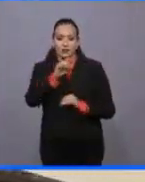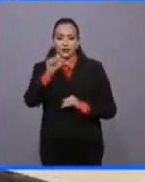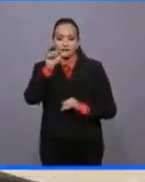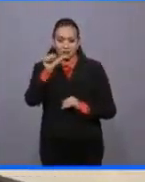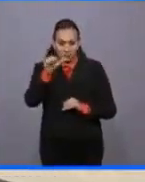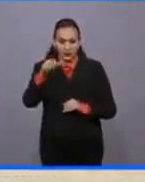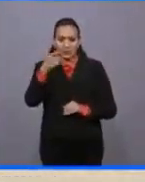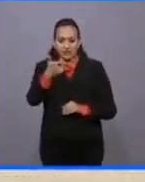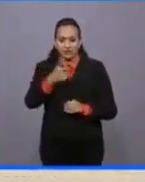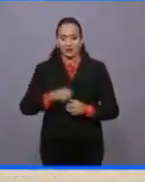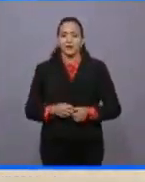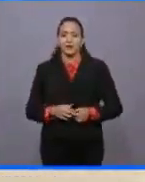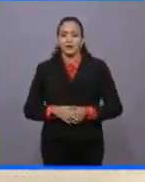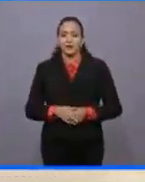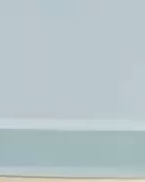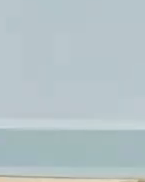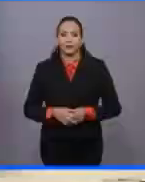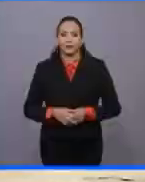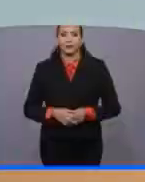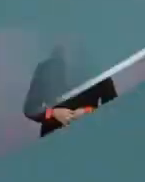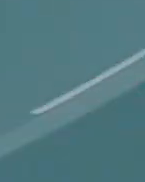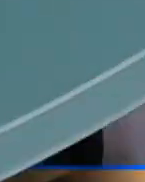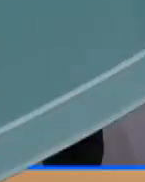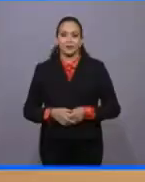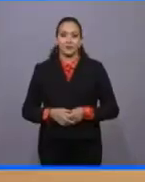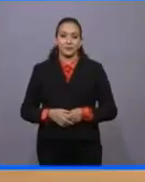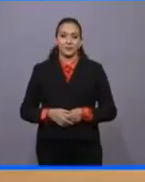4,078,116 pesos.